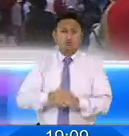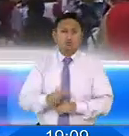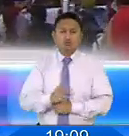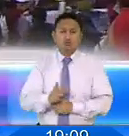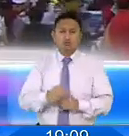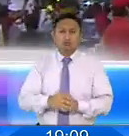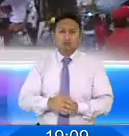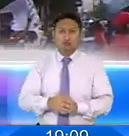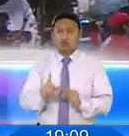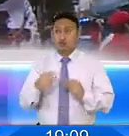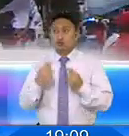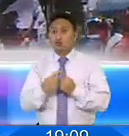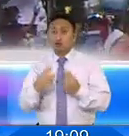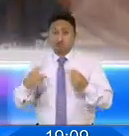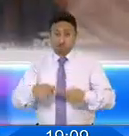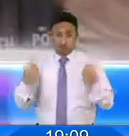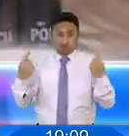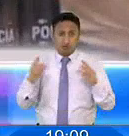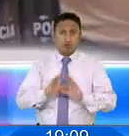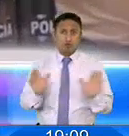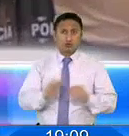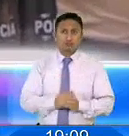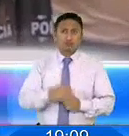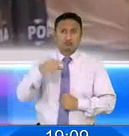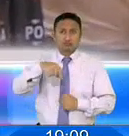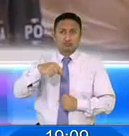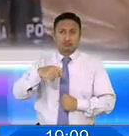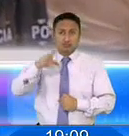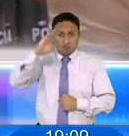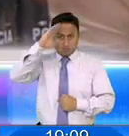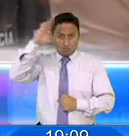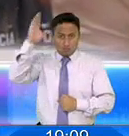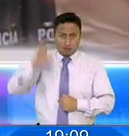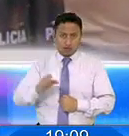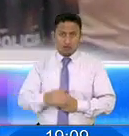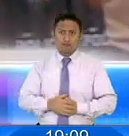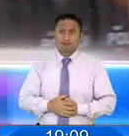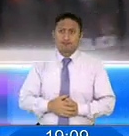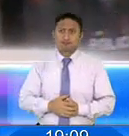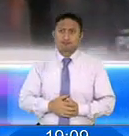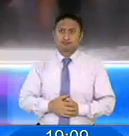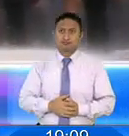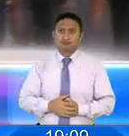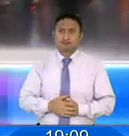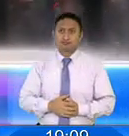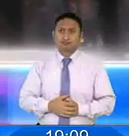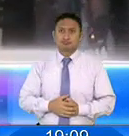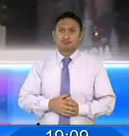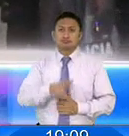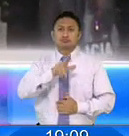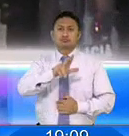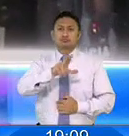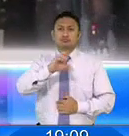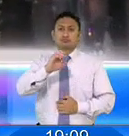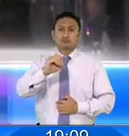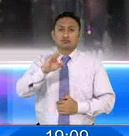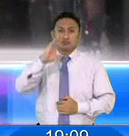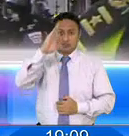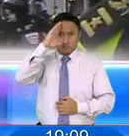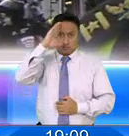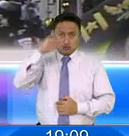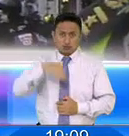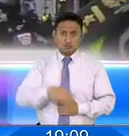serían parte de algún tipo de incidentes. Aquí hubo más policías que manifestantes. Un contingente aproximado de 300 servidores